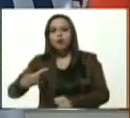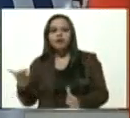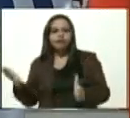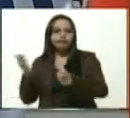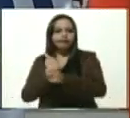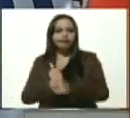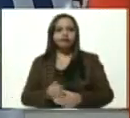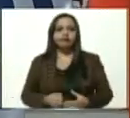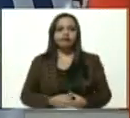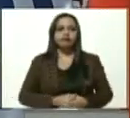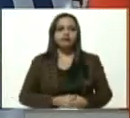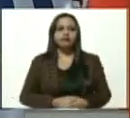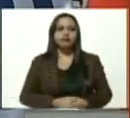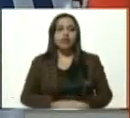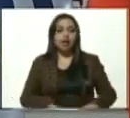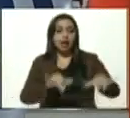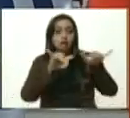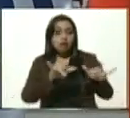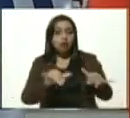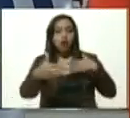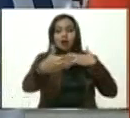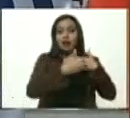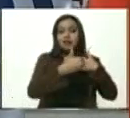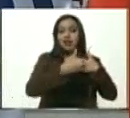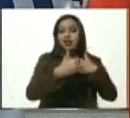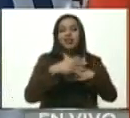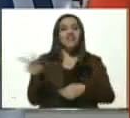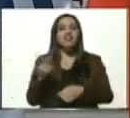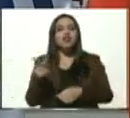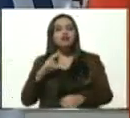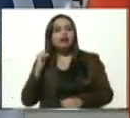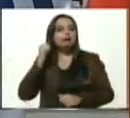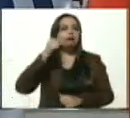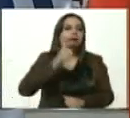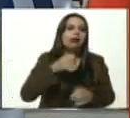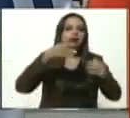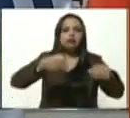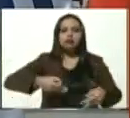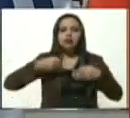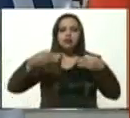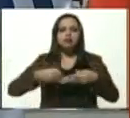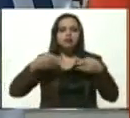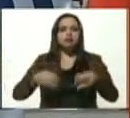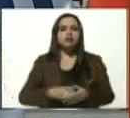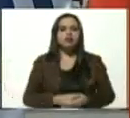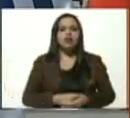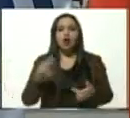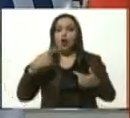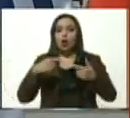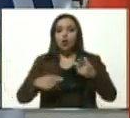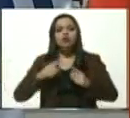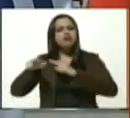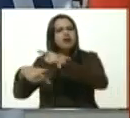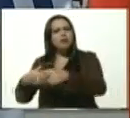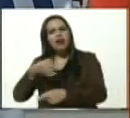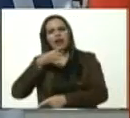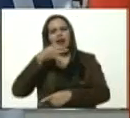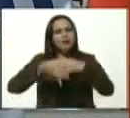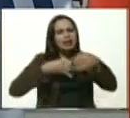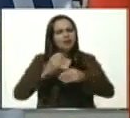Y es también parte del ataque que Venezuela ha sufrido y que luego en otras comparecencias explicaremos con más